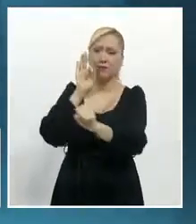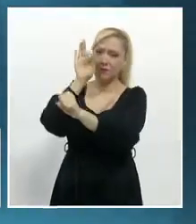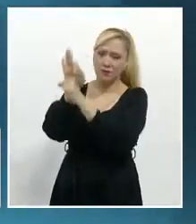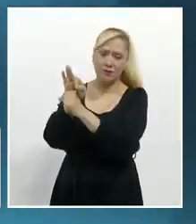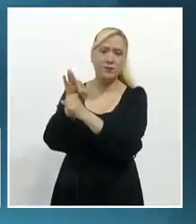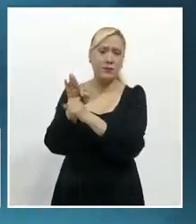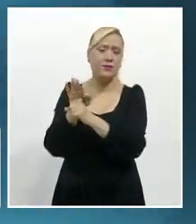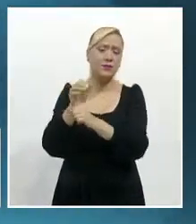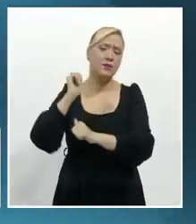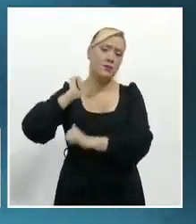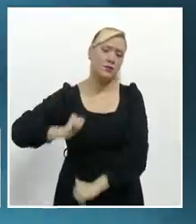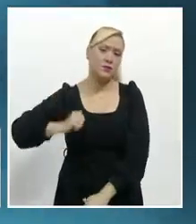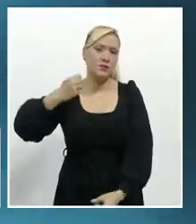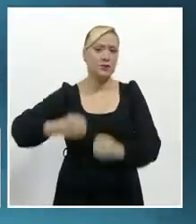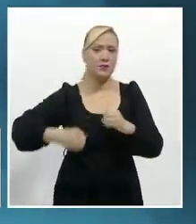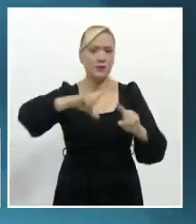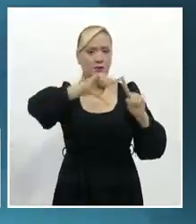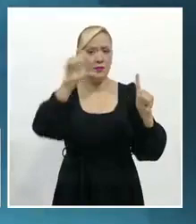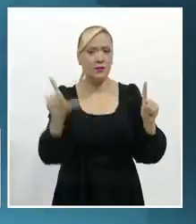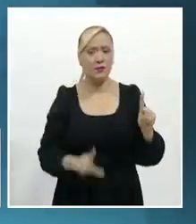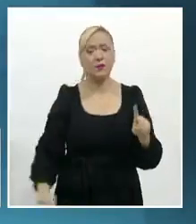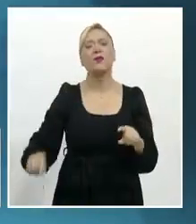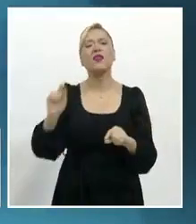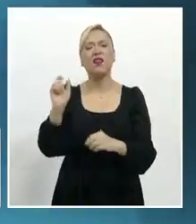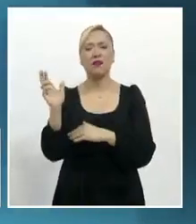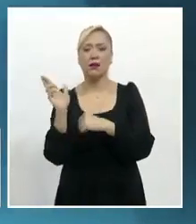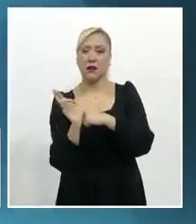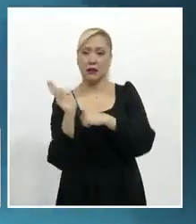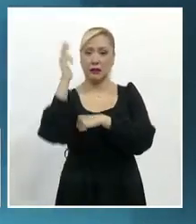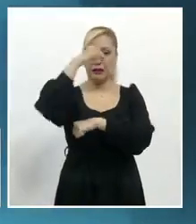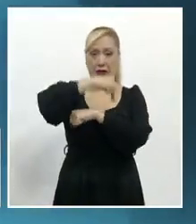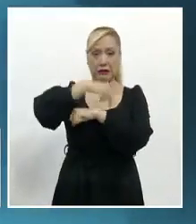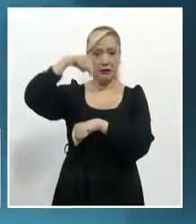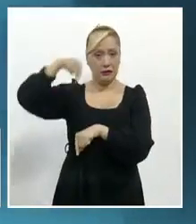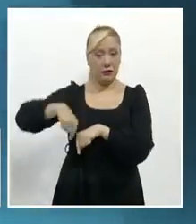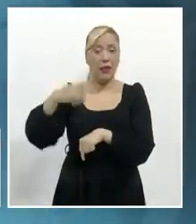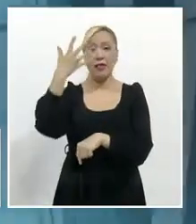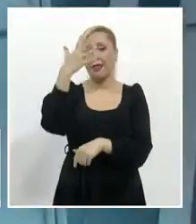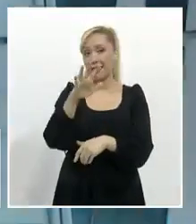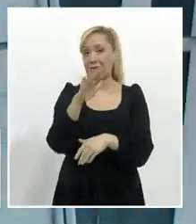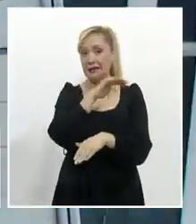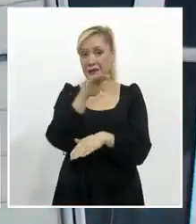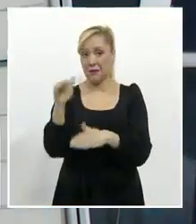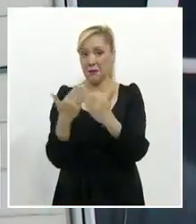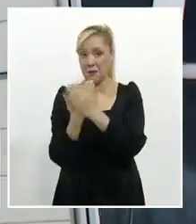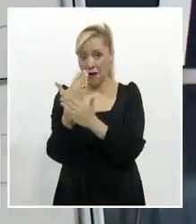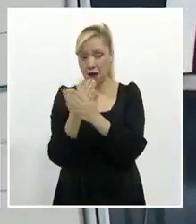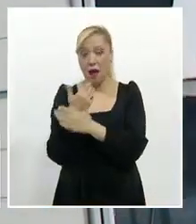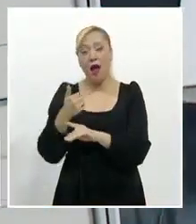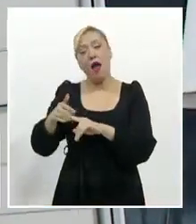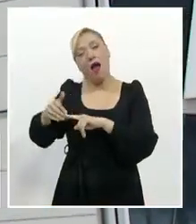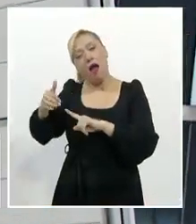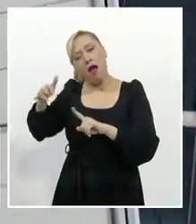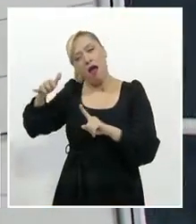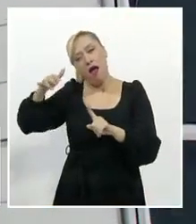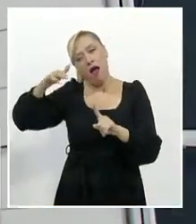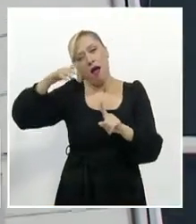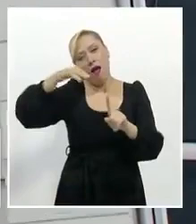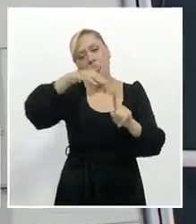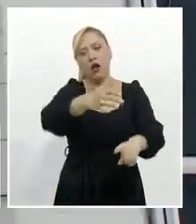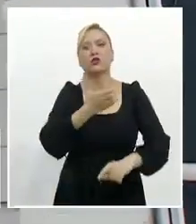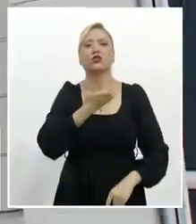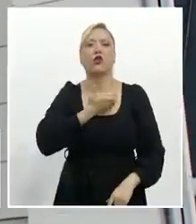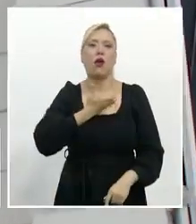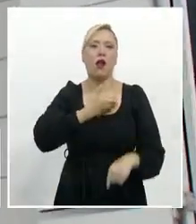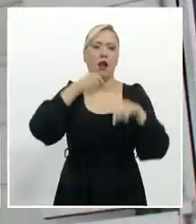Judicial Federal. La movilización saldrá del Monumento a la Revolución en punto de las 10:30 horas y se dirigirá al Zócalo